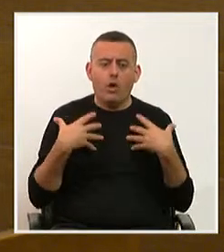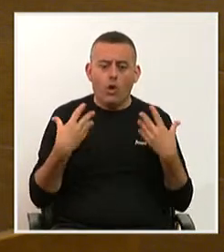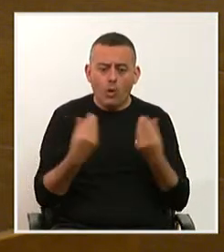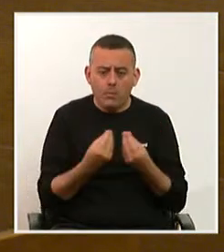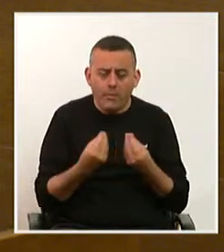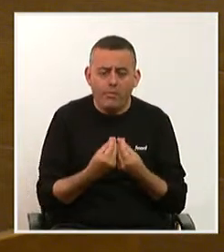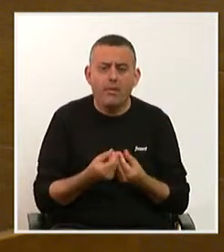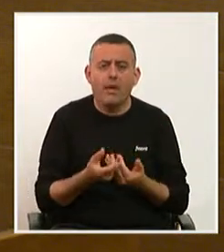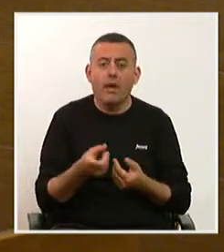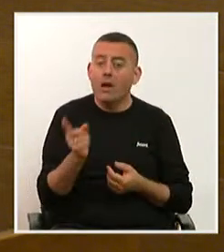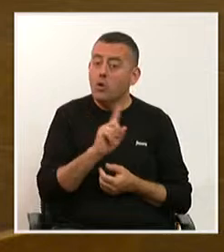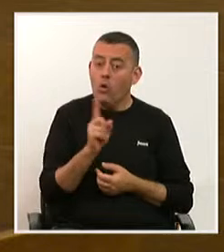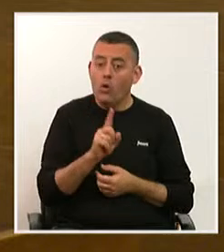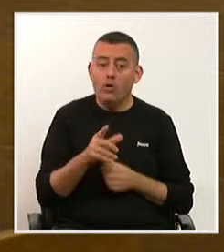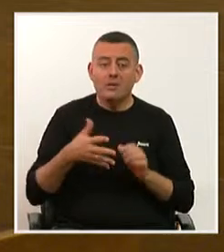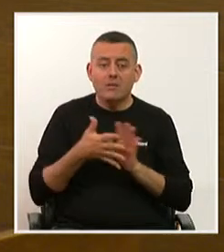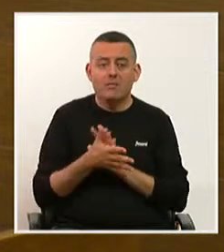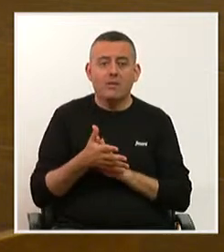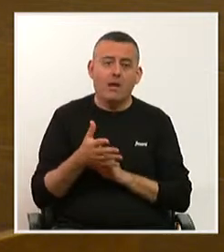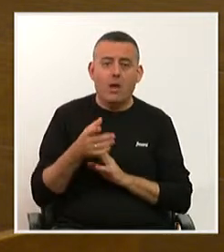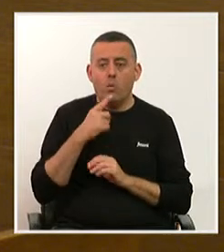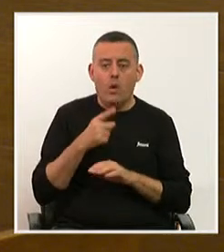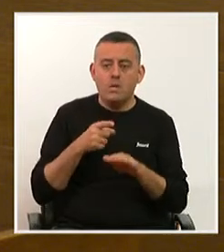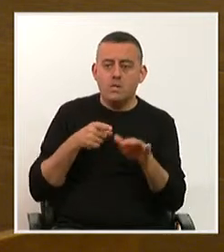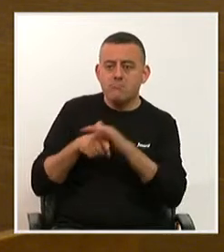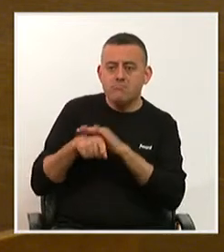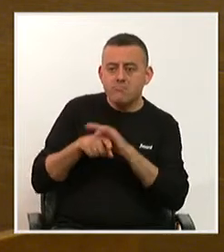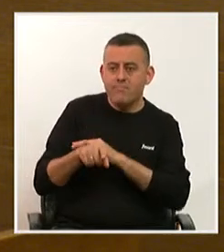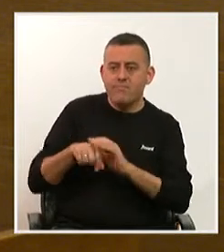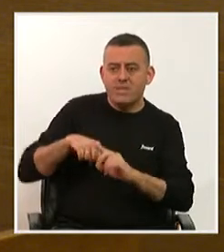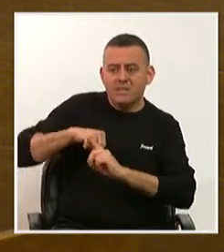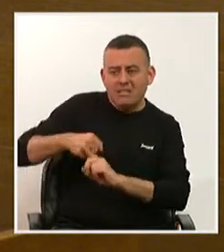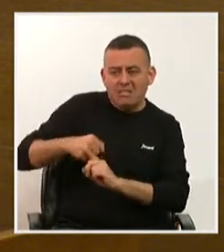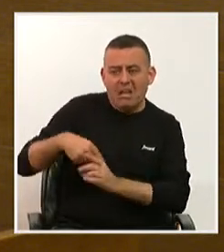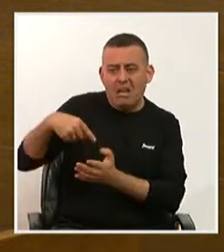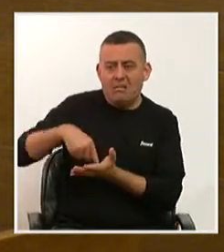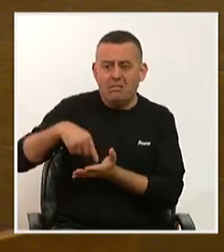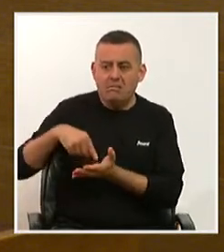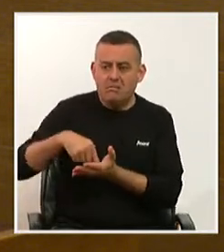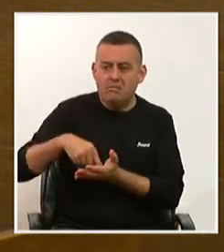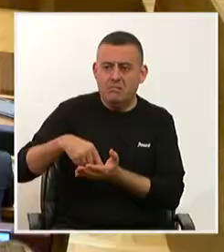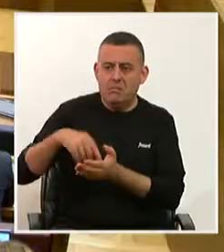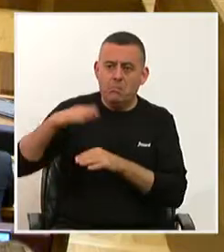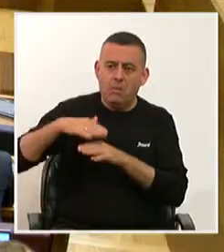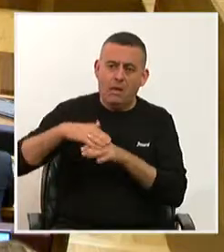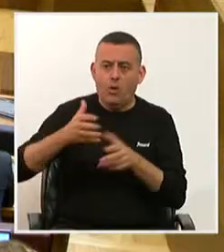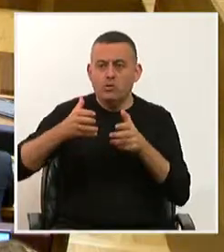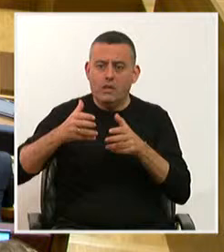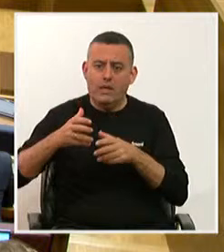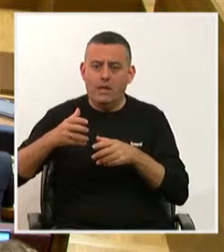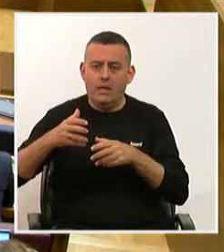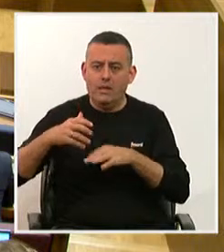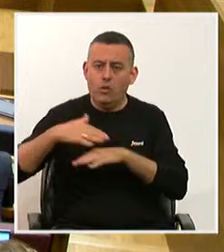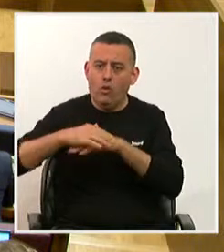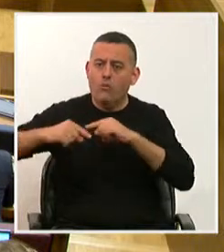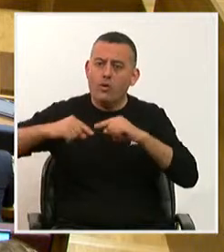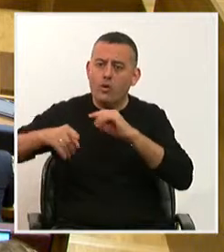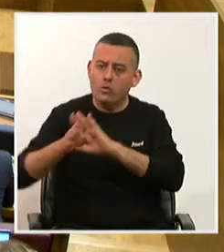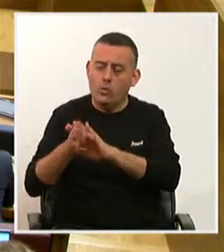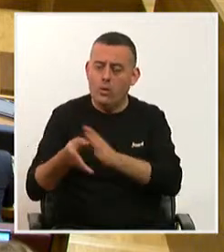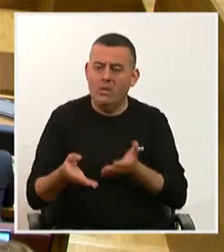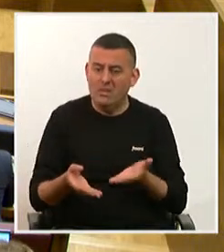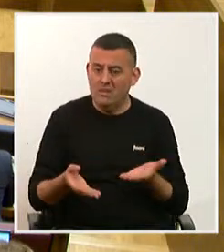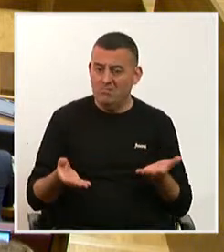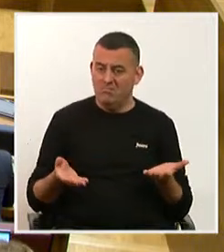chantaje y claudicación por unos intereses políticos coyunturales señores